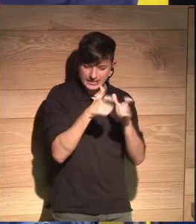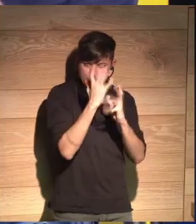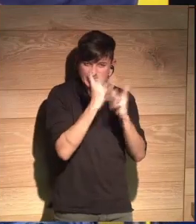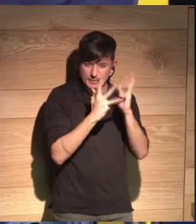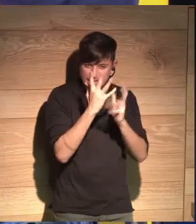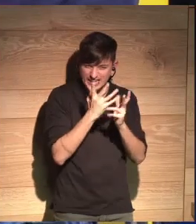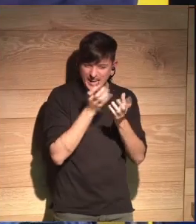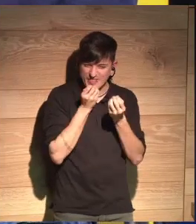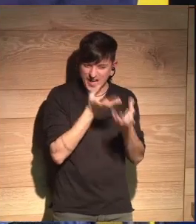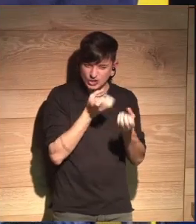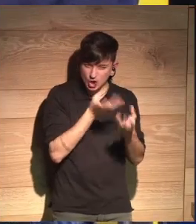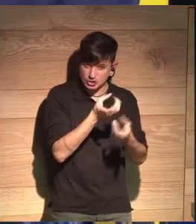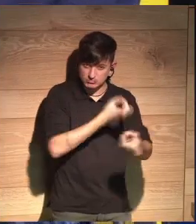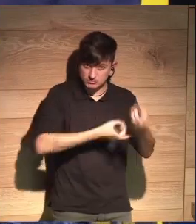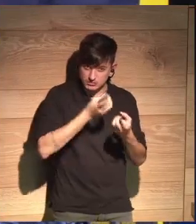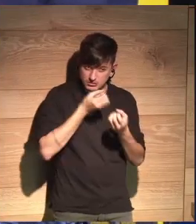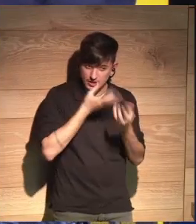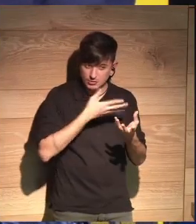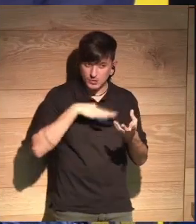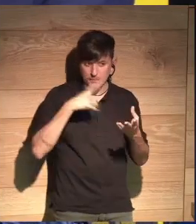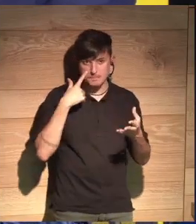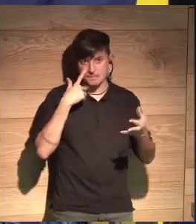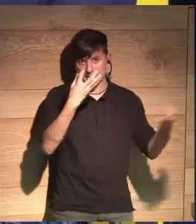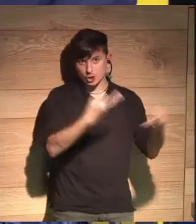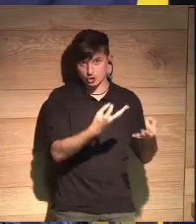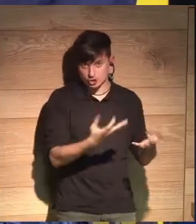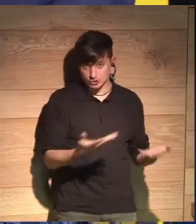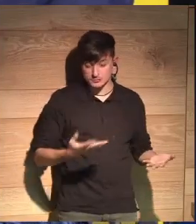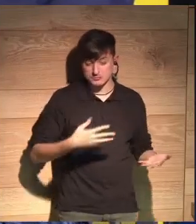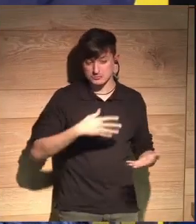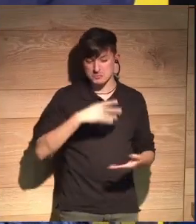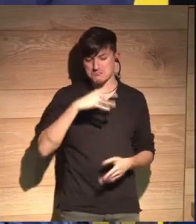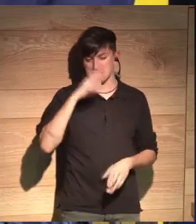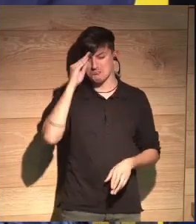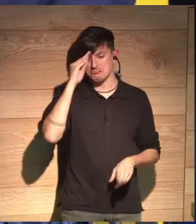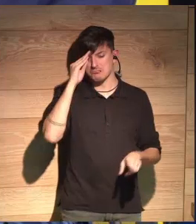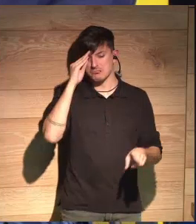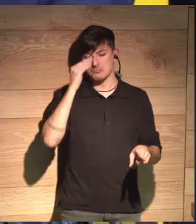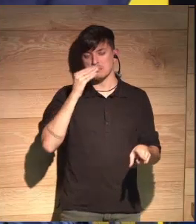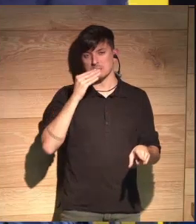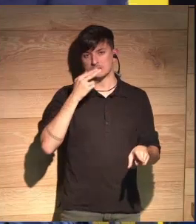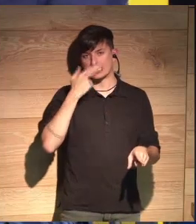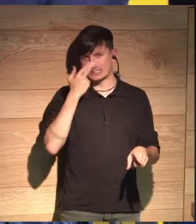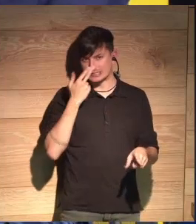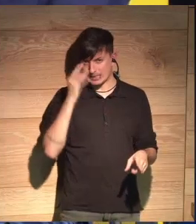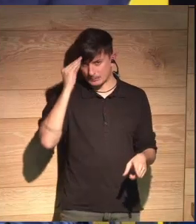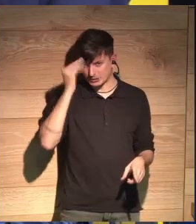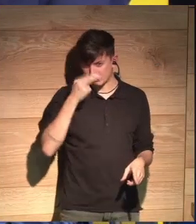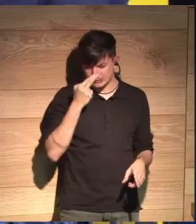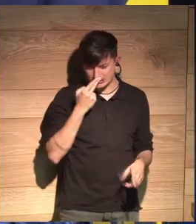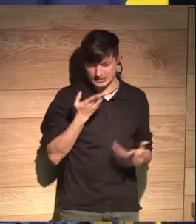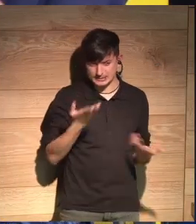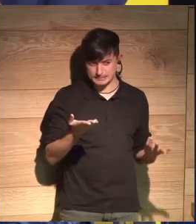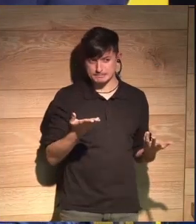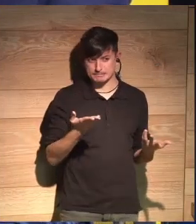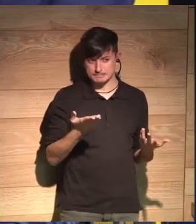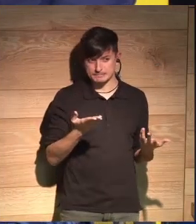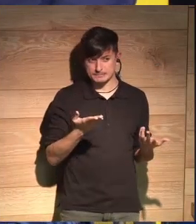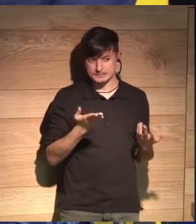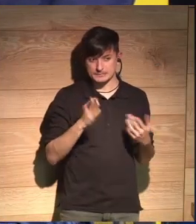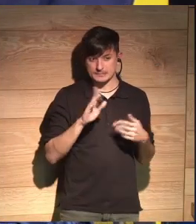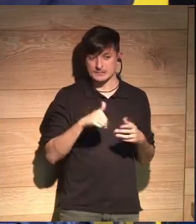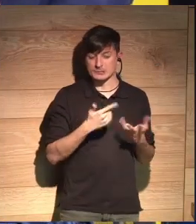datos que puede ser peligrosa me me parecía interesante también de ver como el dato es también la consciencia